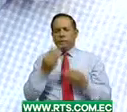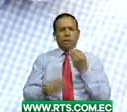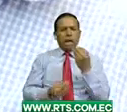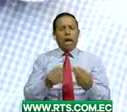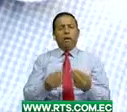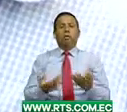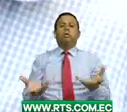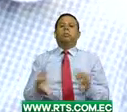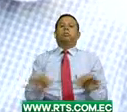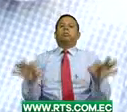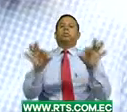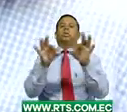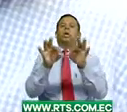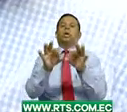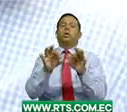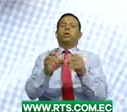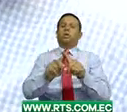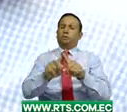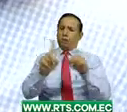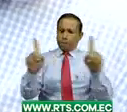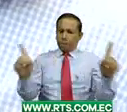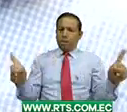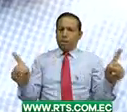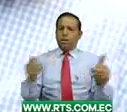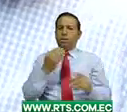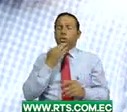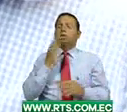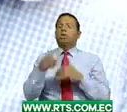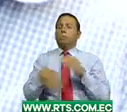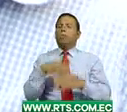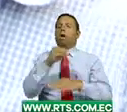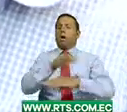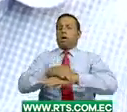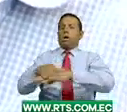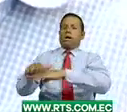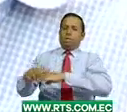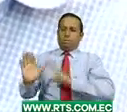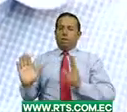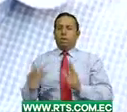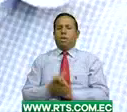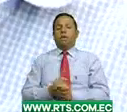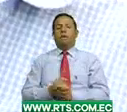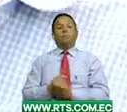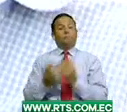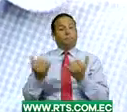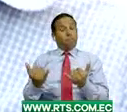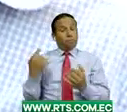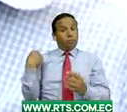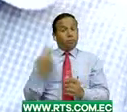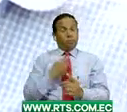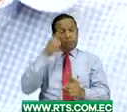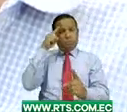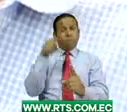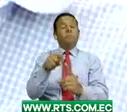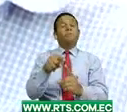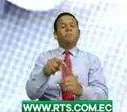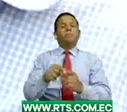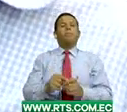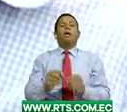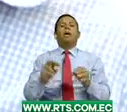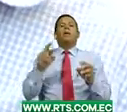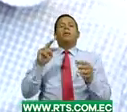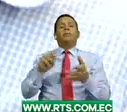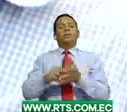probablemente consistan en algo diferente, que lo anunciaremos con tiempo, pero nuestro enfoque está destinado a que no